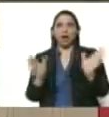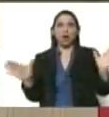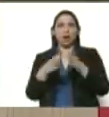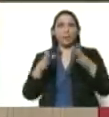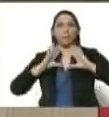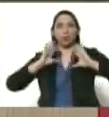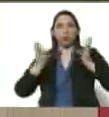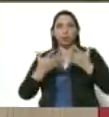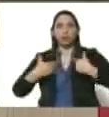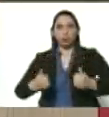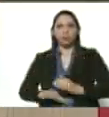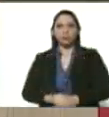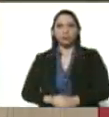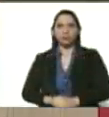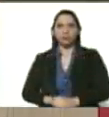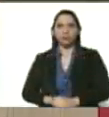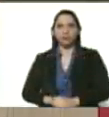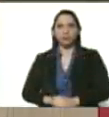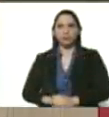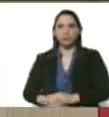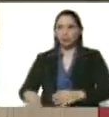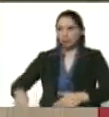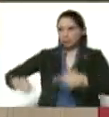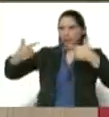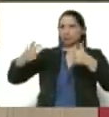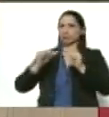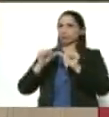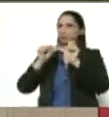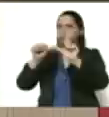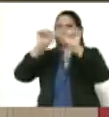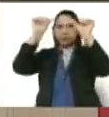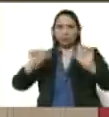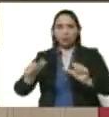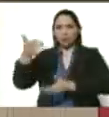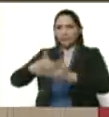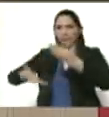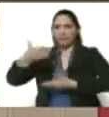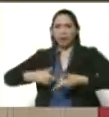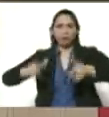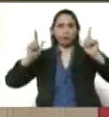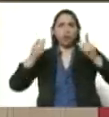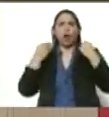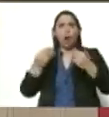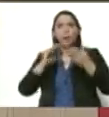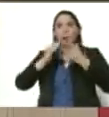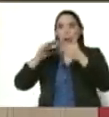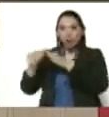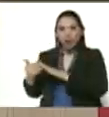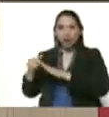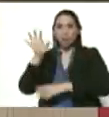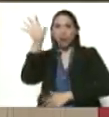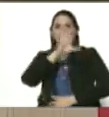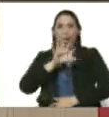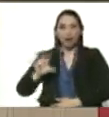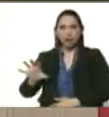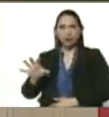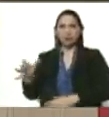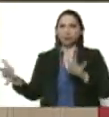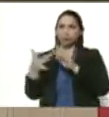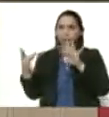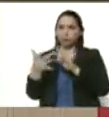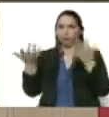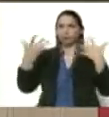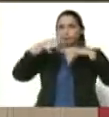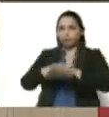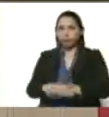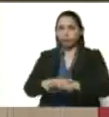de la Salud. Retar permanentemente el sistema multilateral que nos permite como una comunidad de naciones relacionarnos